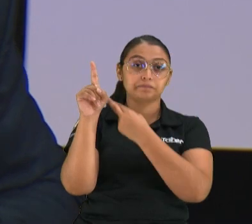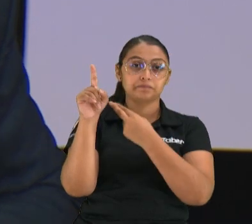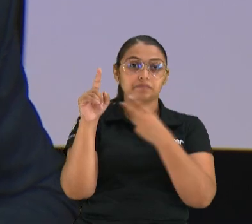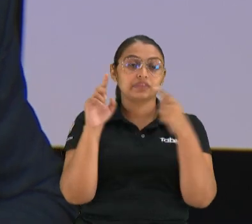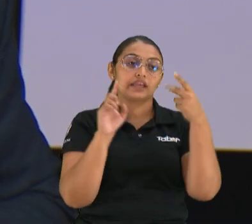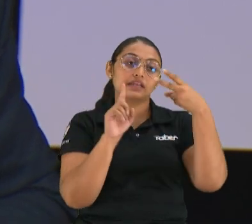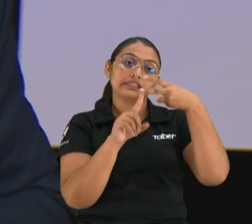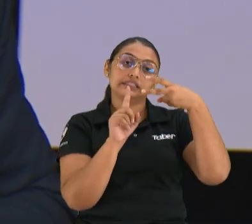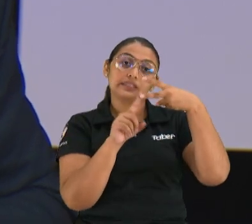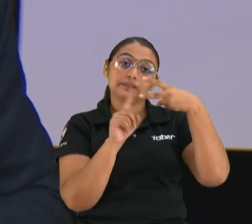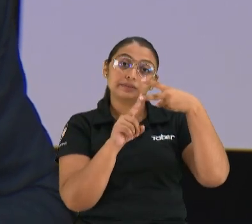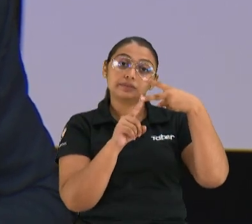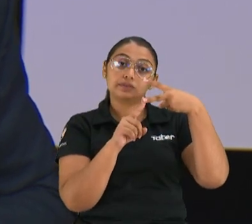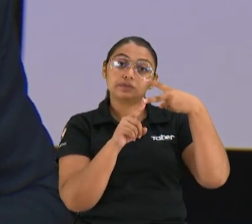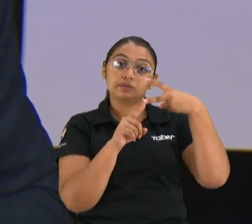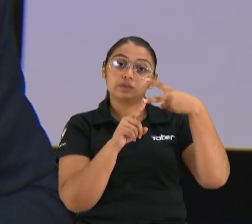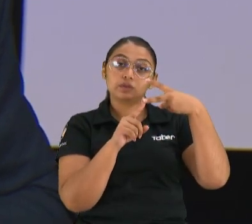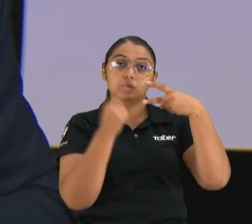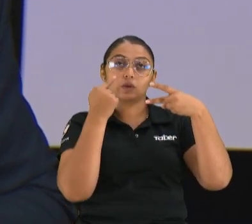consecuencias